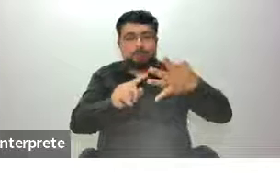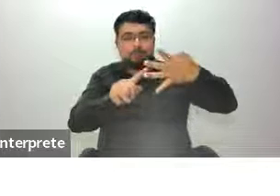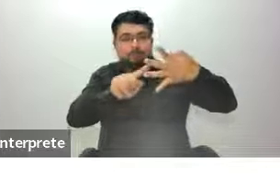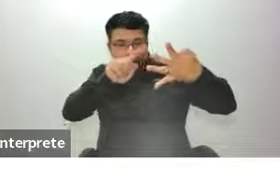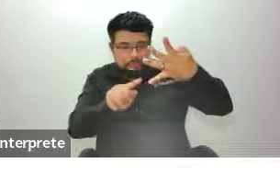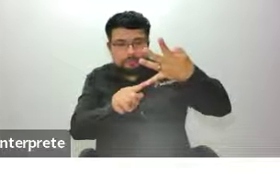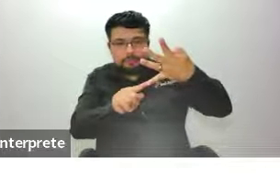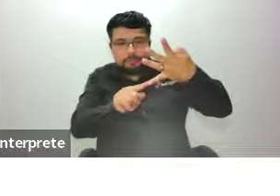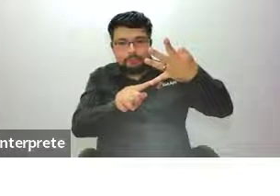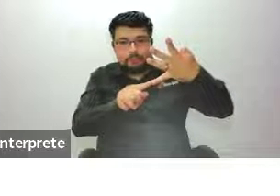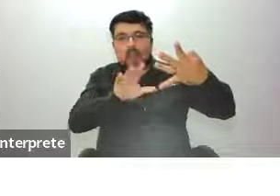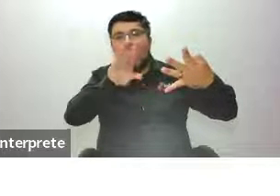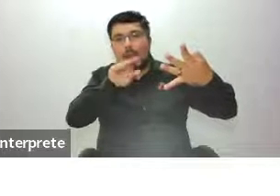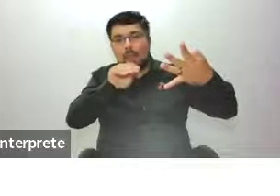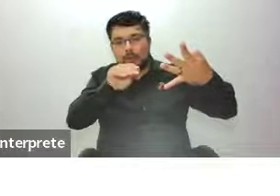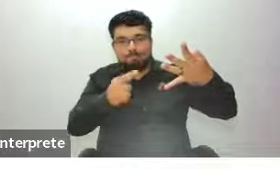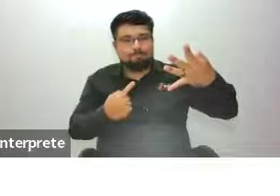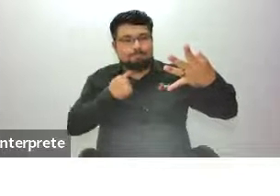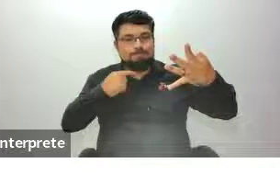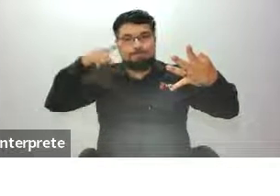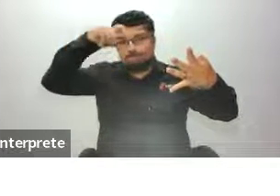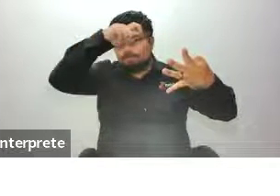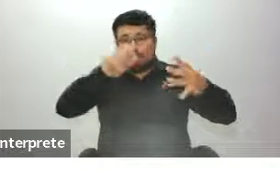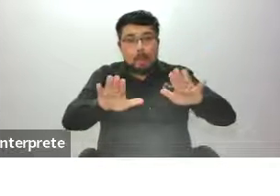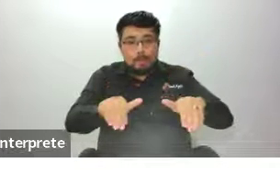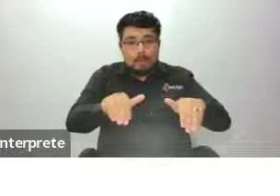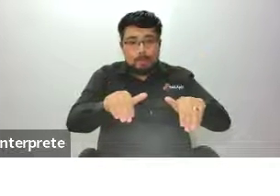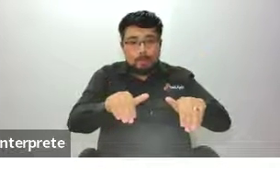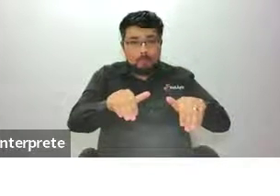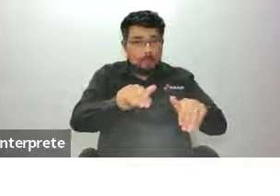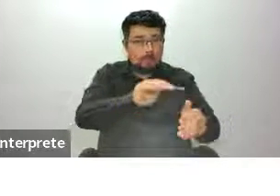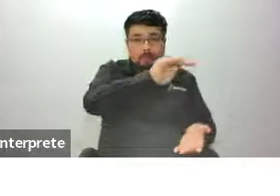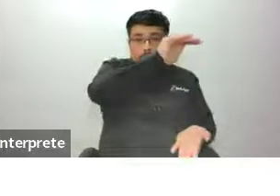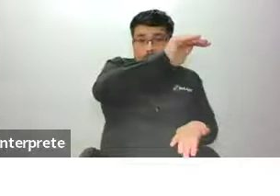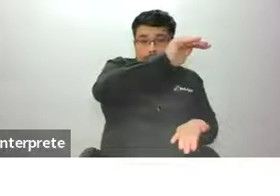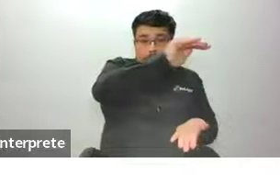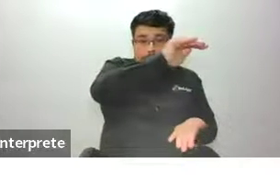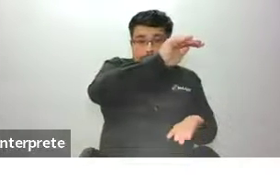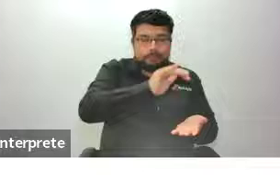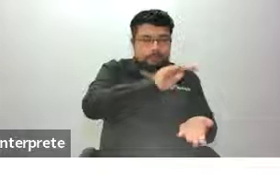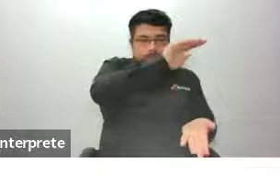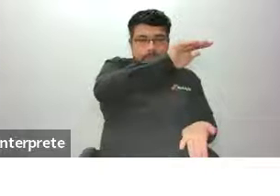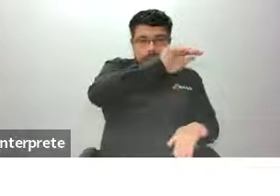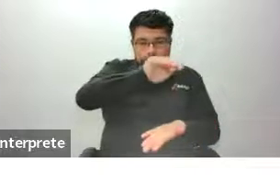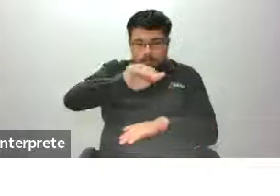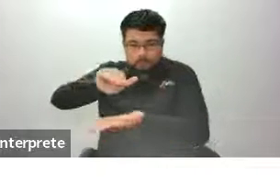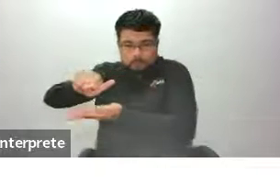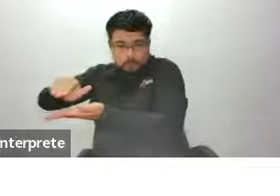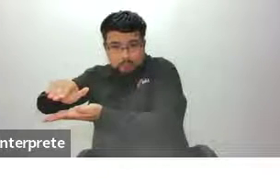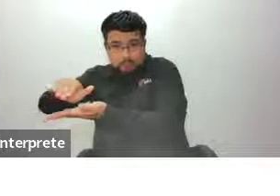rusas. Sacamos a la lengua es la que no se tiene, no está sistematizada, no está